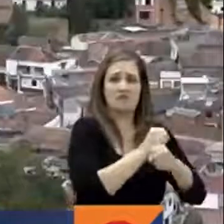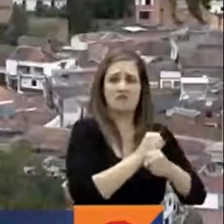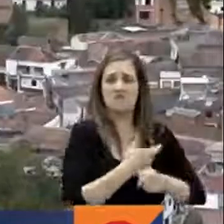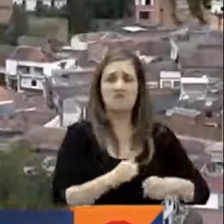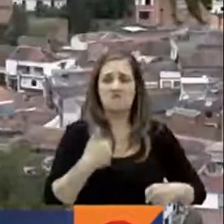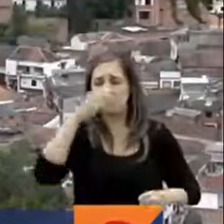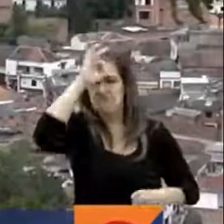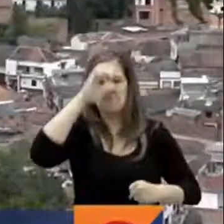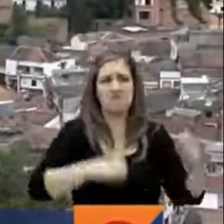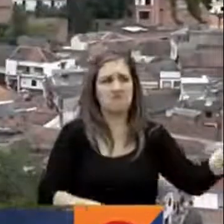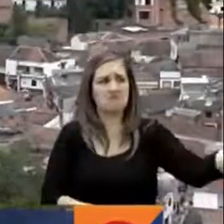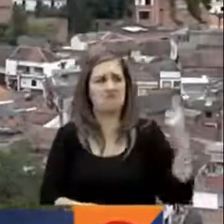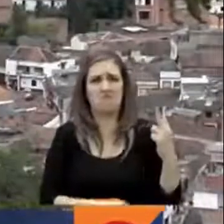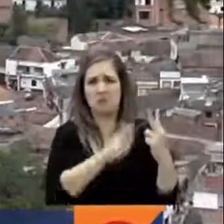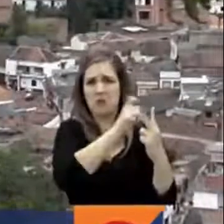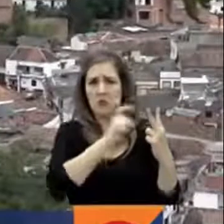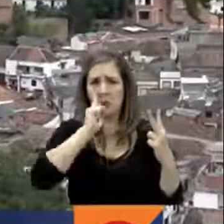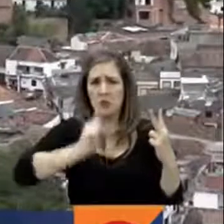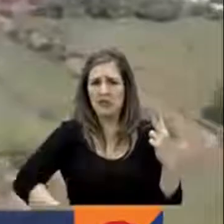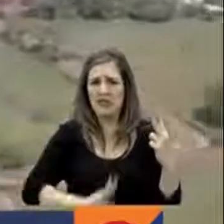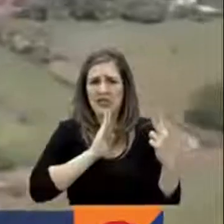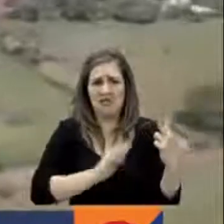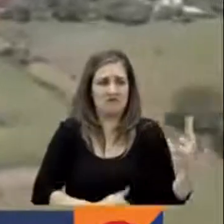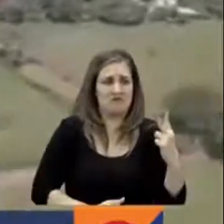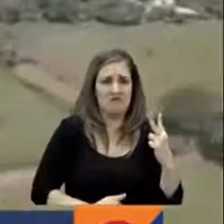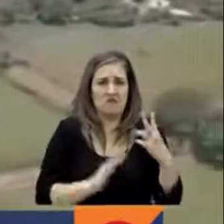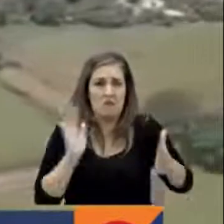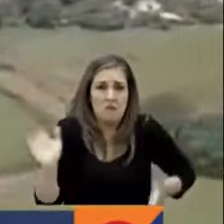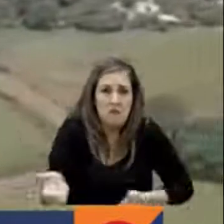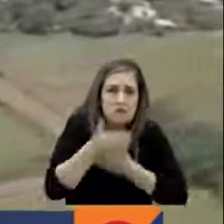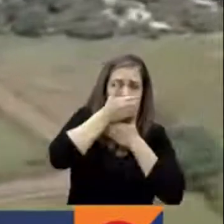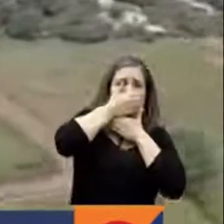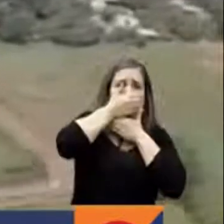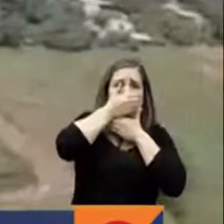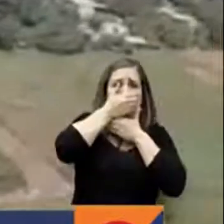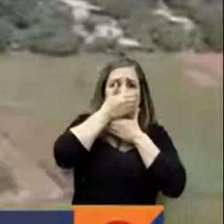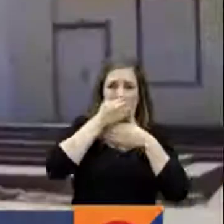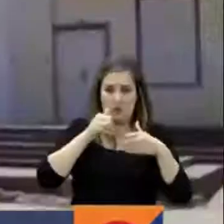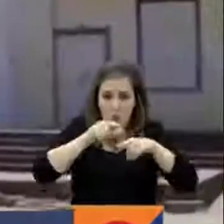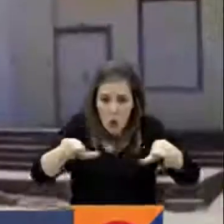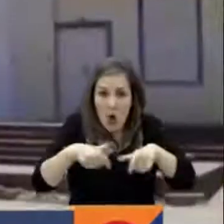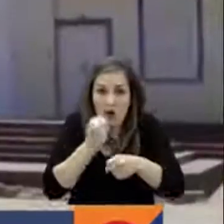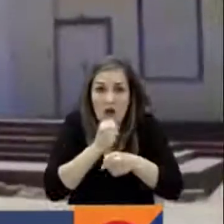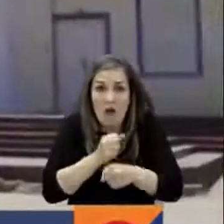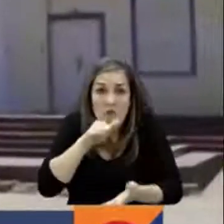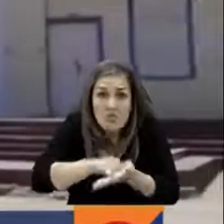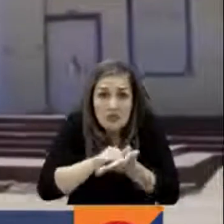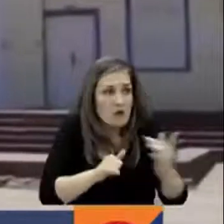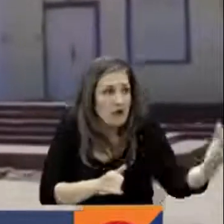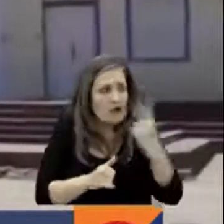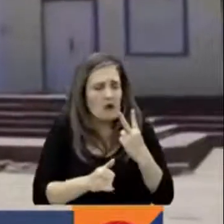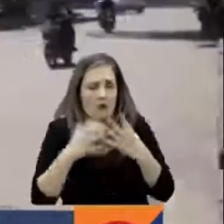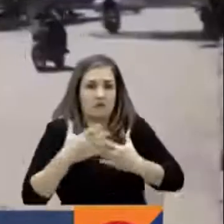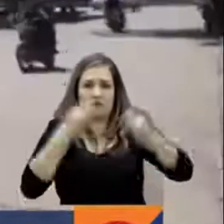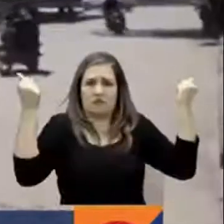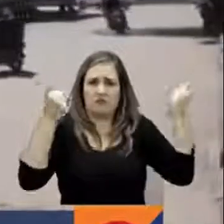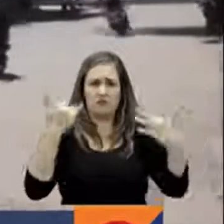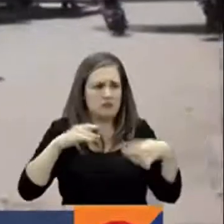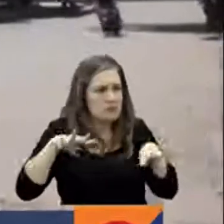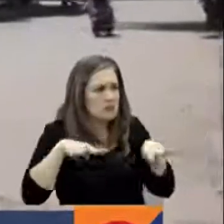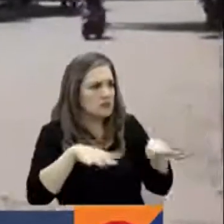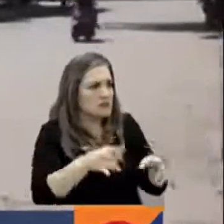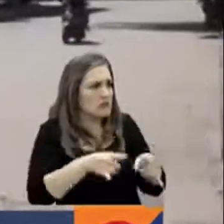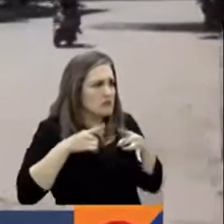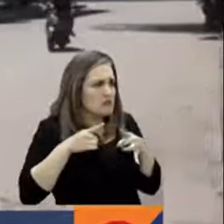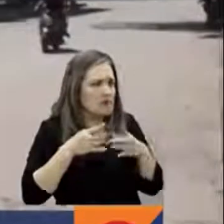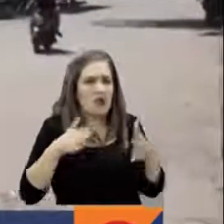personas desconocidas y que pues se la llevaron de su sitio de trabajo. Pues esta es una situación pues que tiene consternada a toda la población tibullana